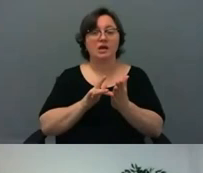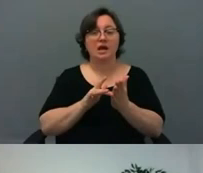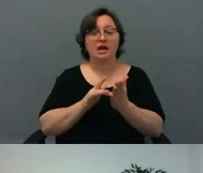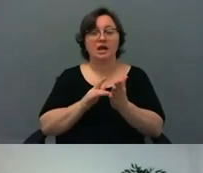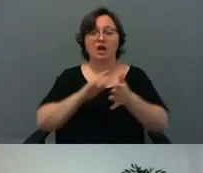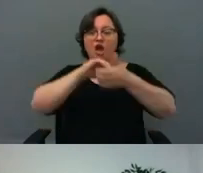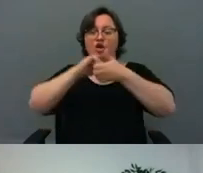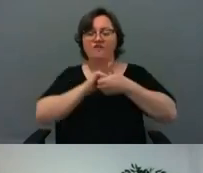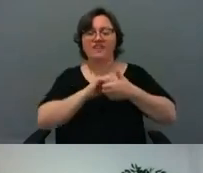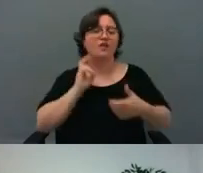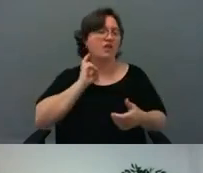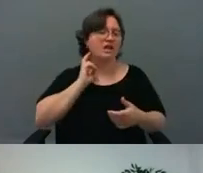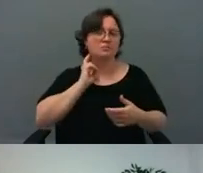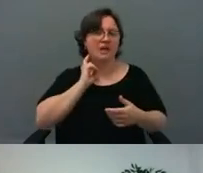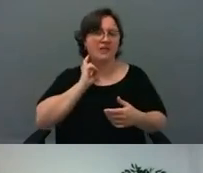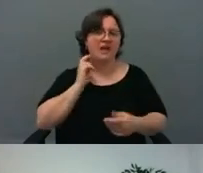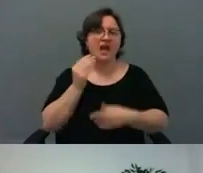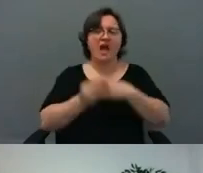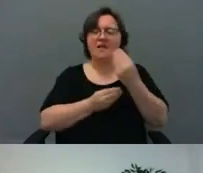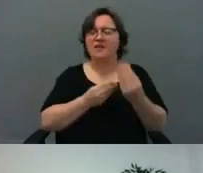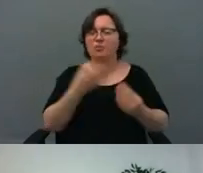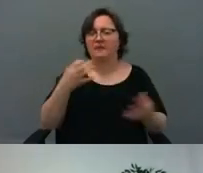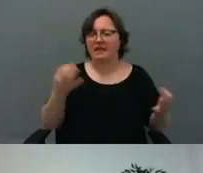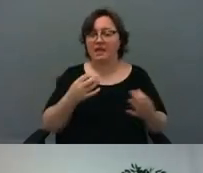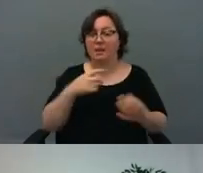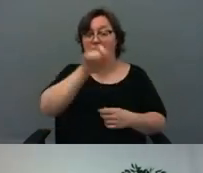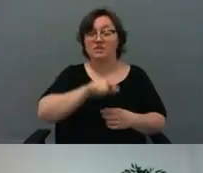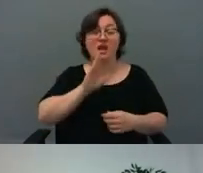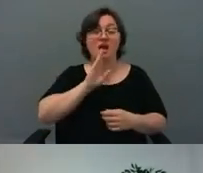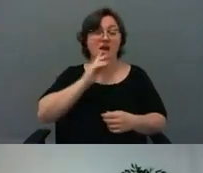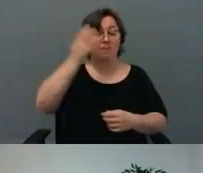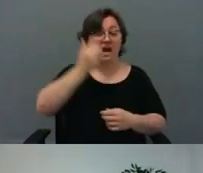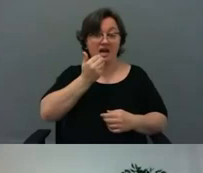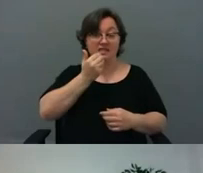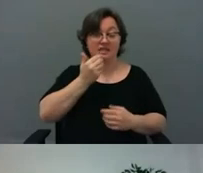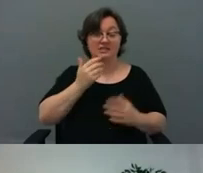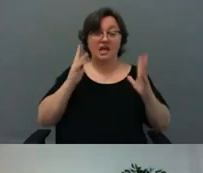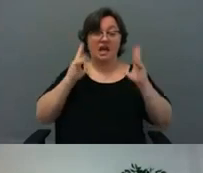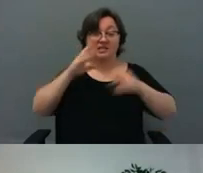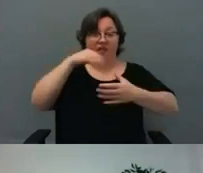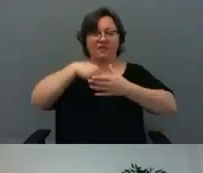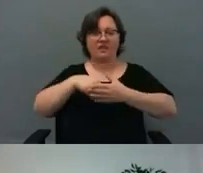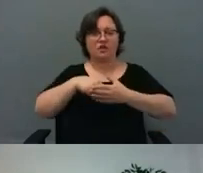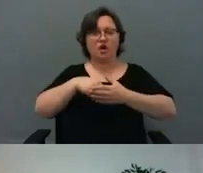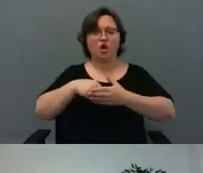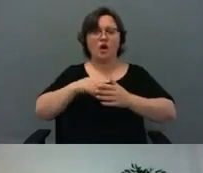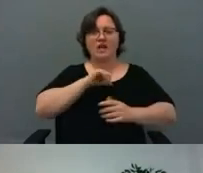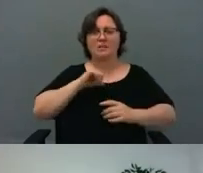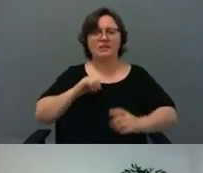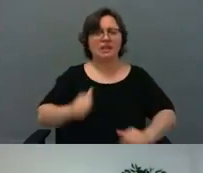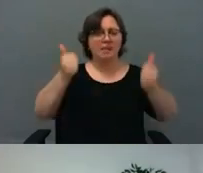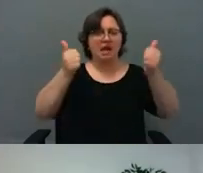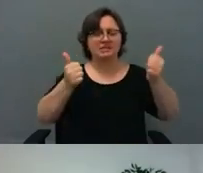las residencias, estas personas con parálisis cerebral sean más independientes. Yo creo que esta es una